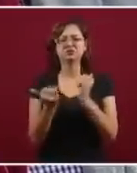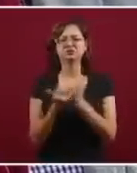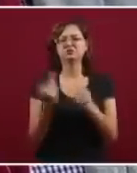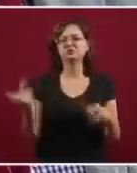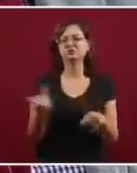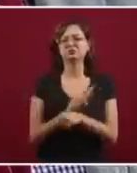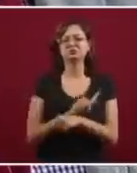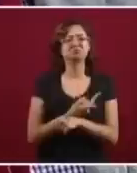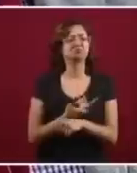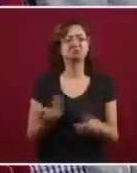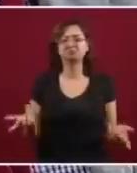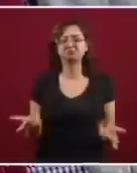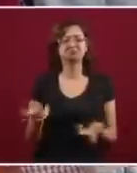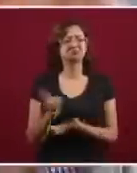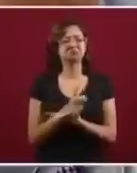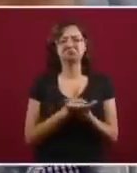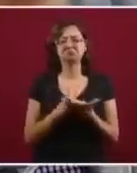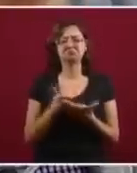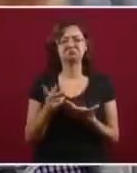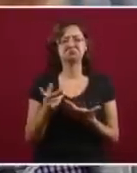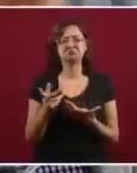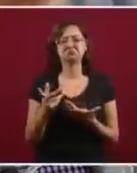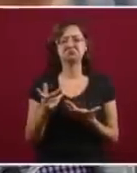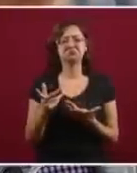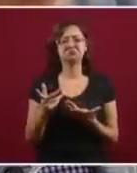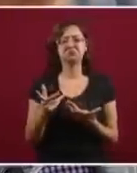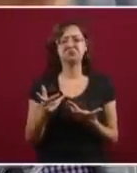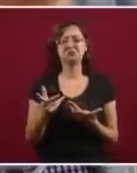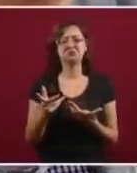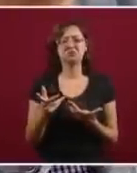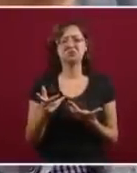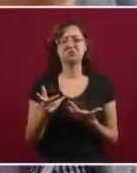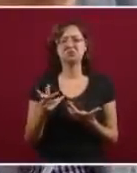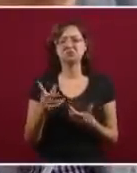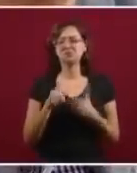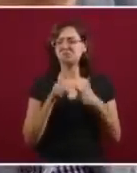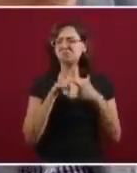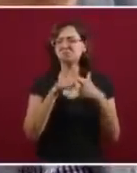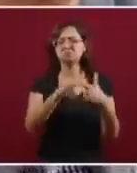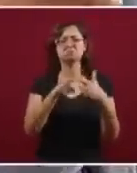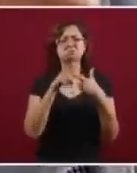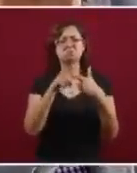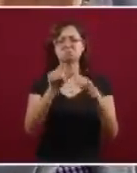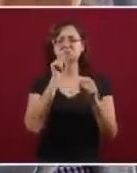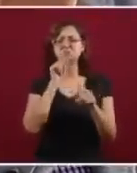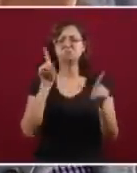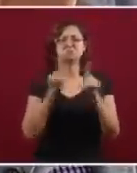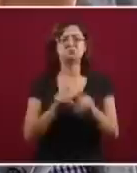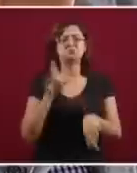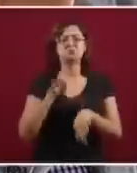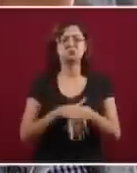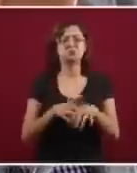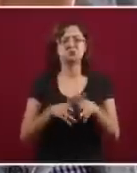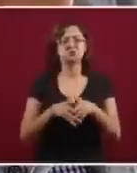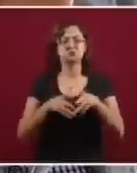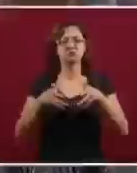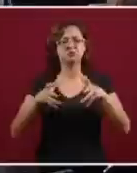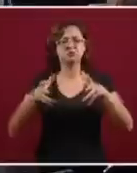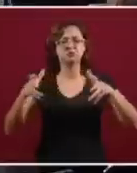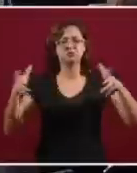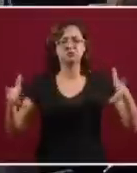fue que no paró él la incidencia de adicciones en eeuu contrario fue creciendo y